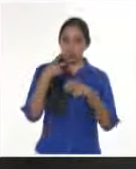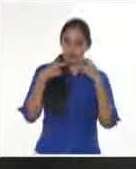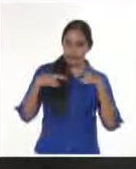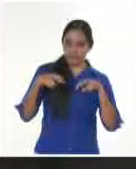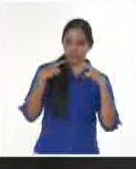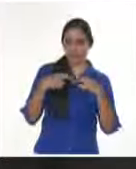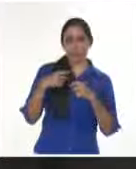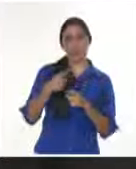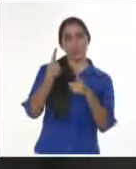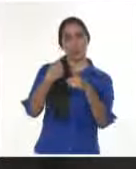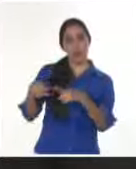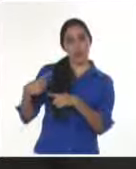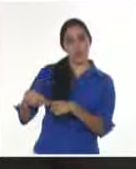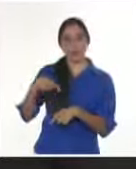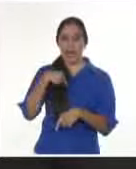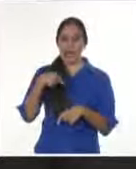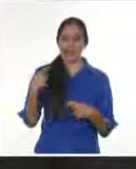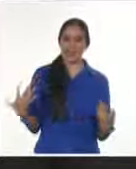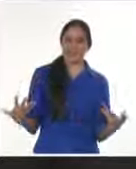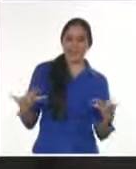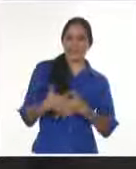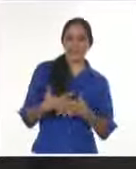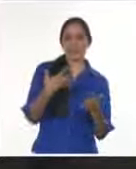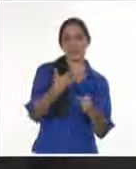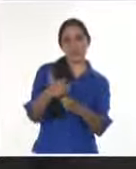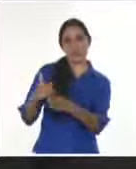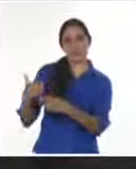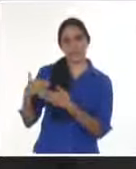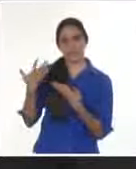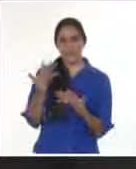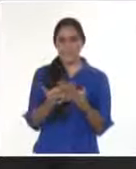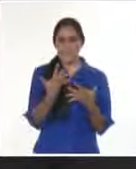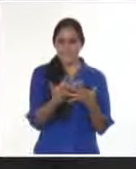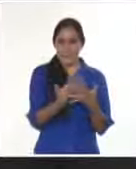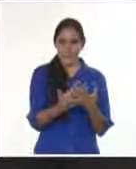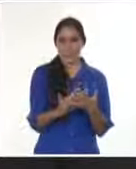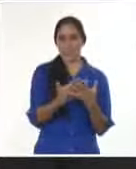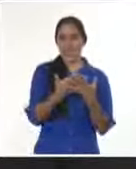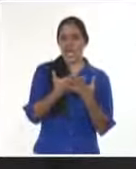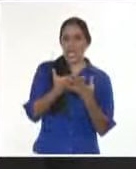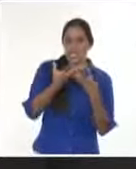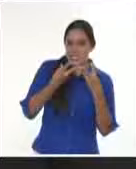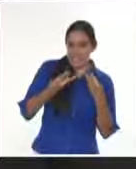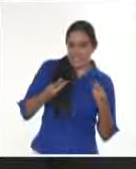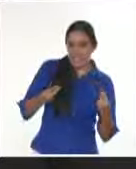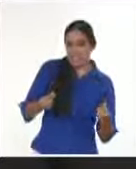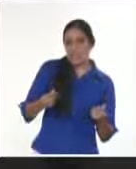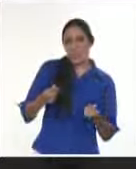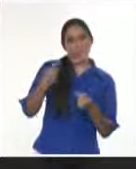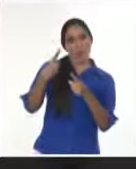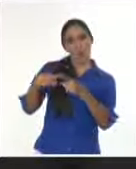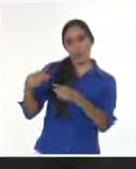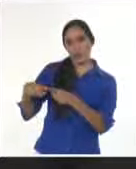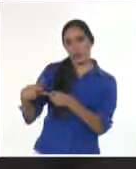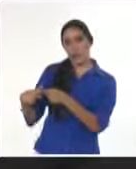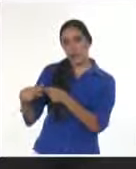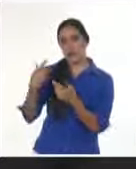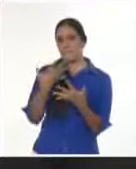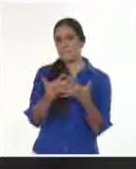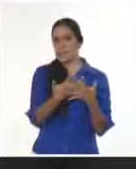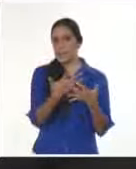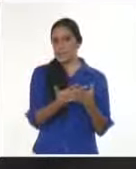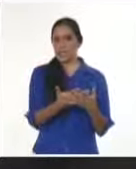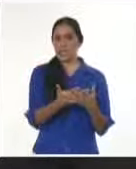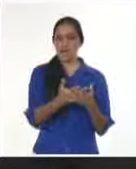de ahí uno tiene mucho vínculo con las distintas empresas, las geomineras, salineras, las empresas que tienen que ver con materiales de